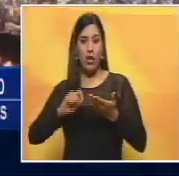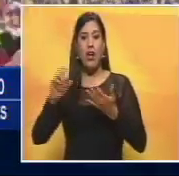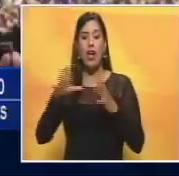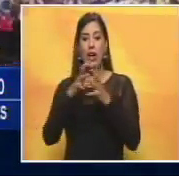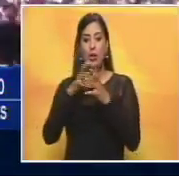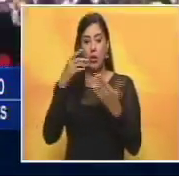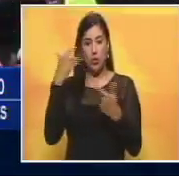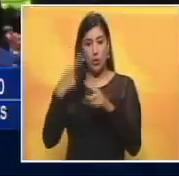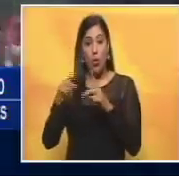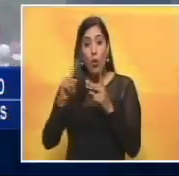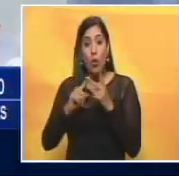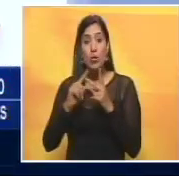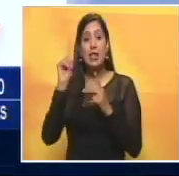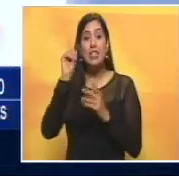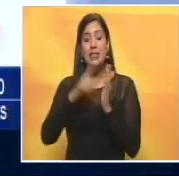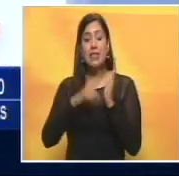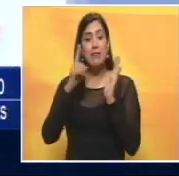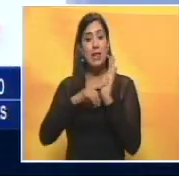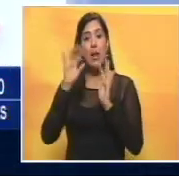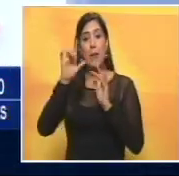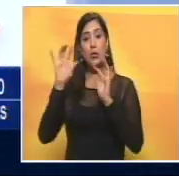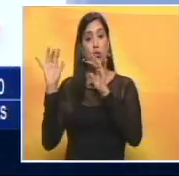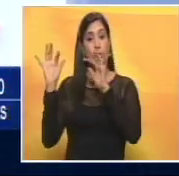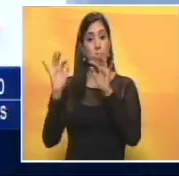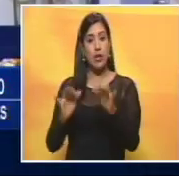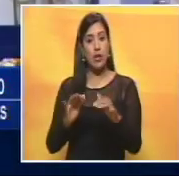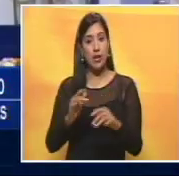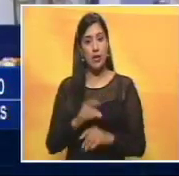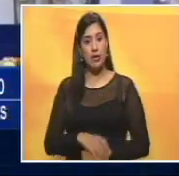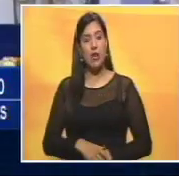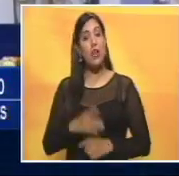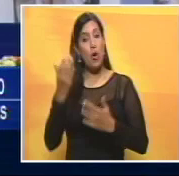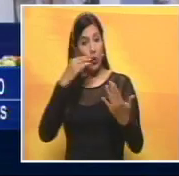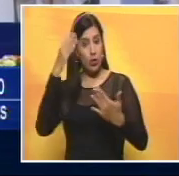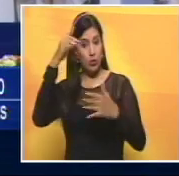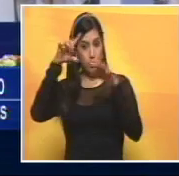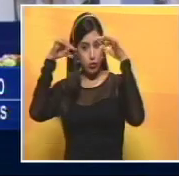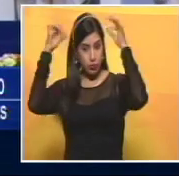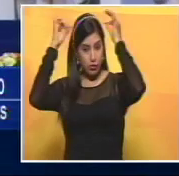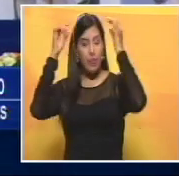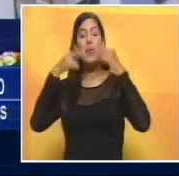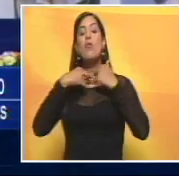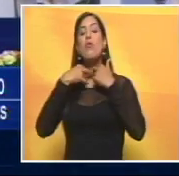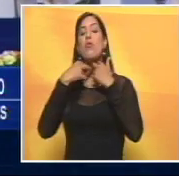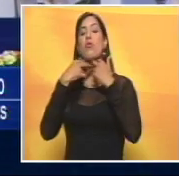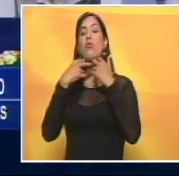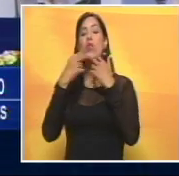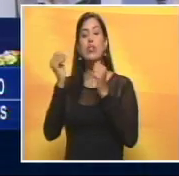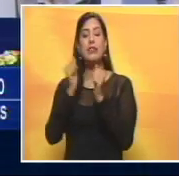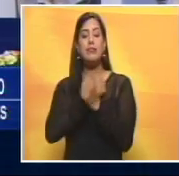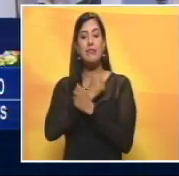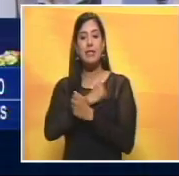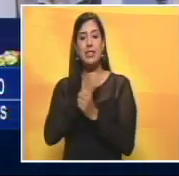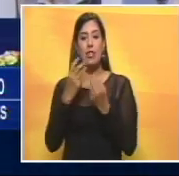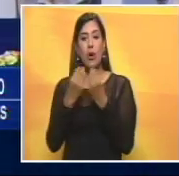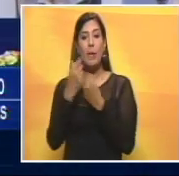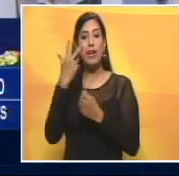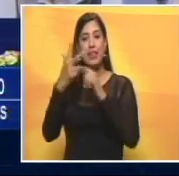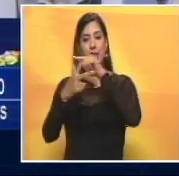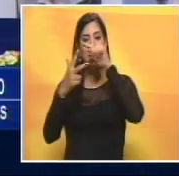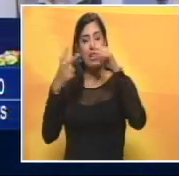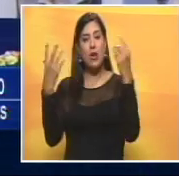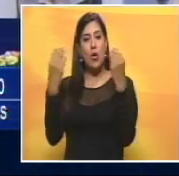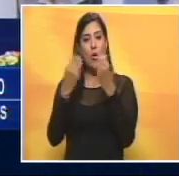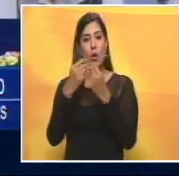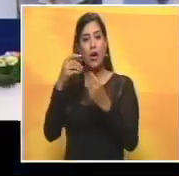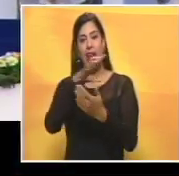coral Copel ante cientos de miles de feligreses. Maya deslumbró con su voz durante la misa acompañada de 3 coros por